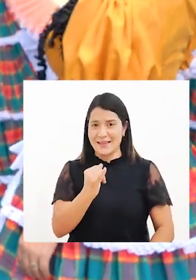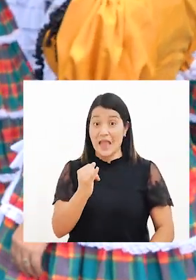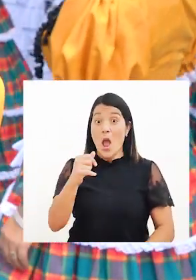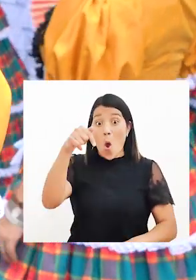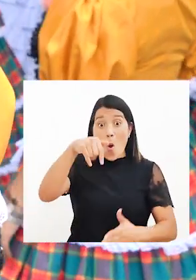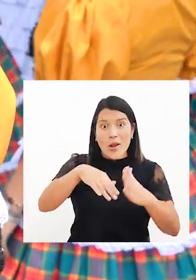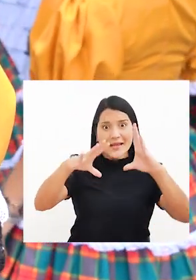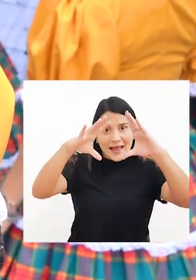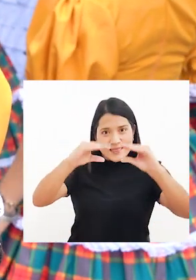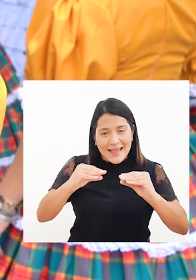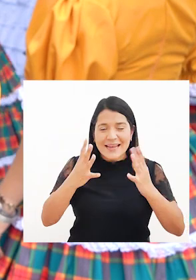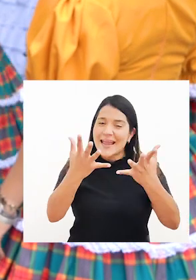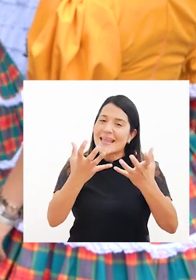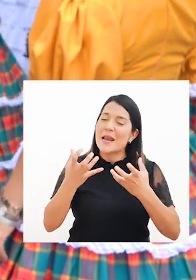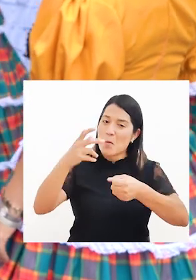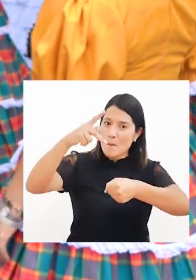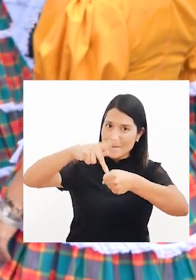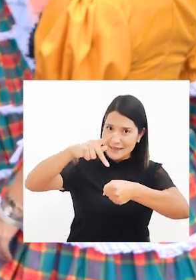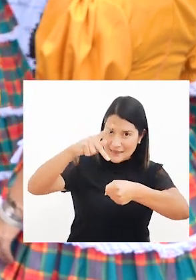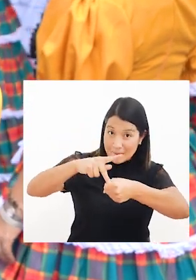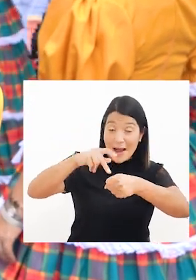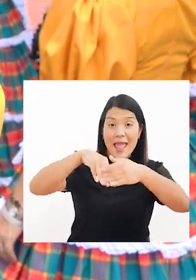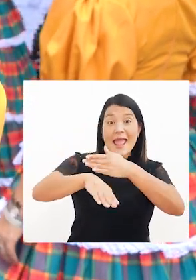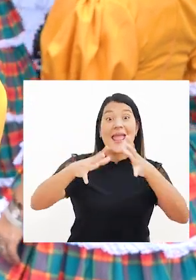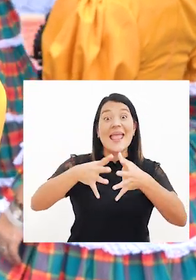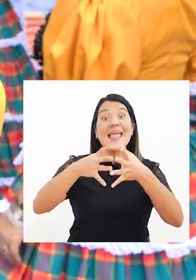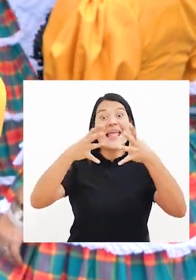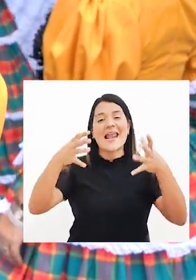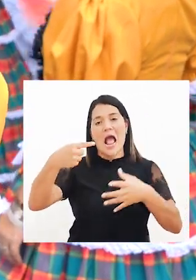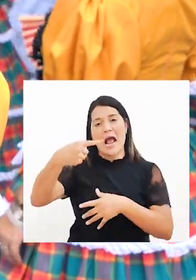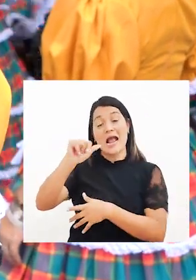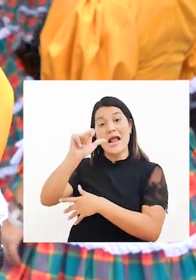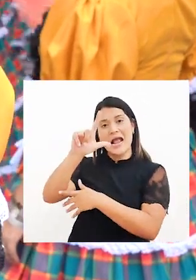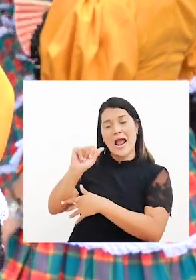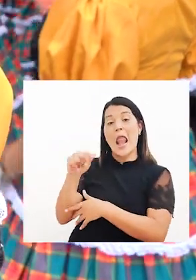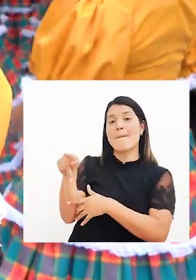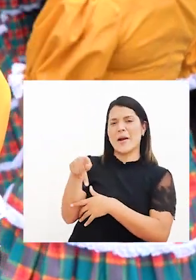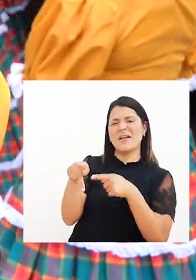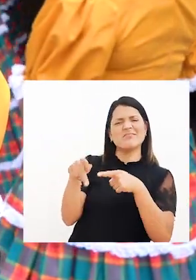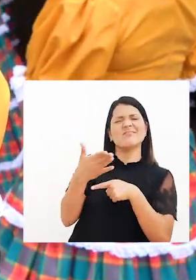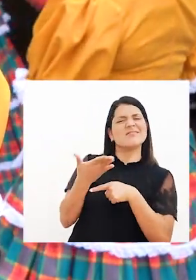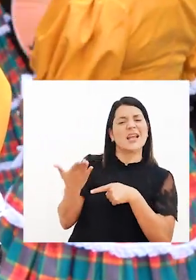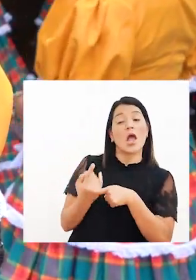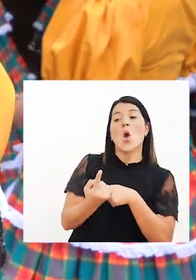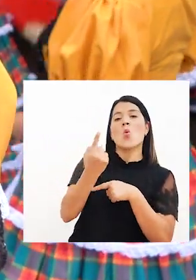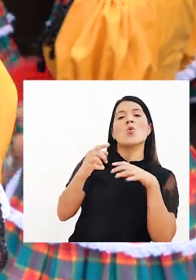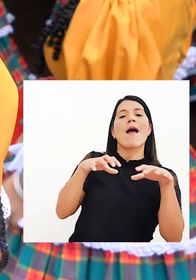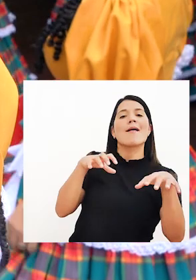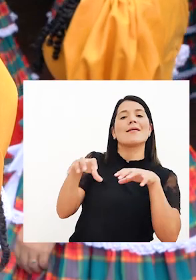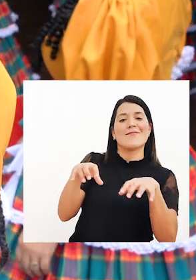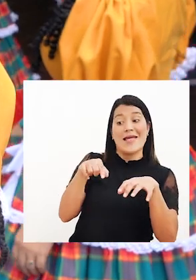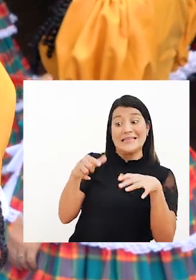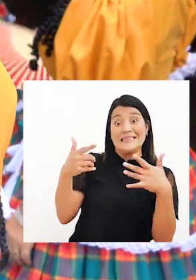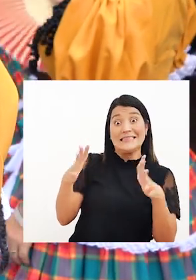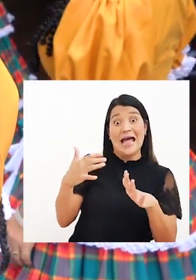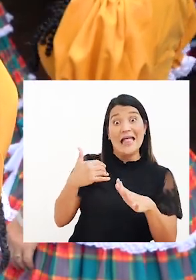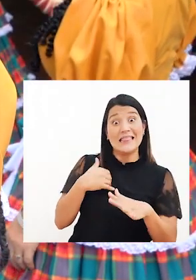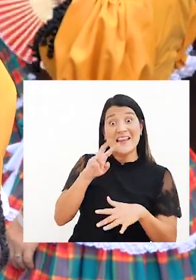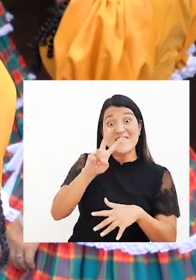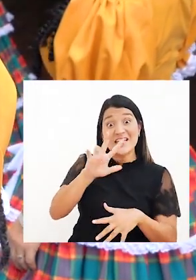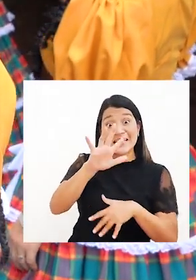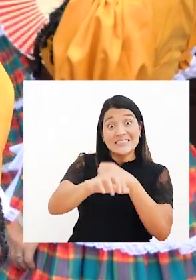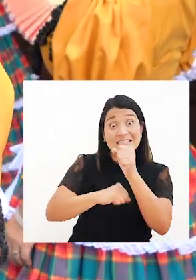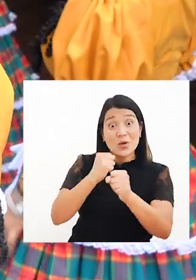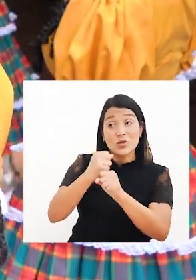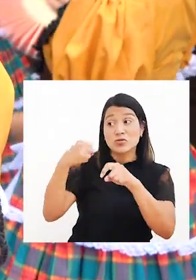esta tarde vamos a participar del Gran Gala Parade, que es una organización que tiene más de 25